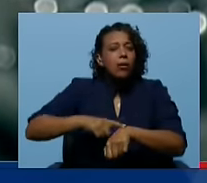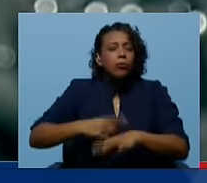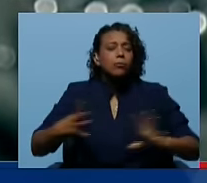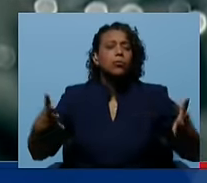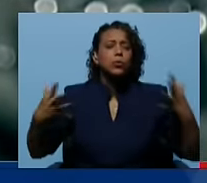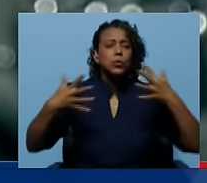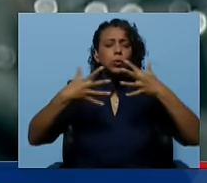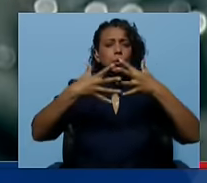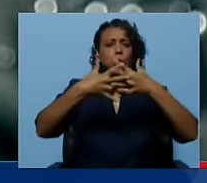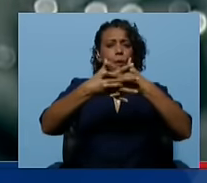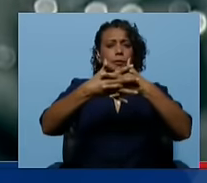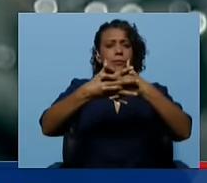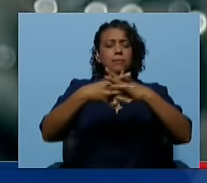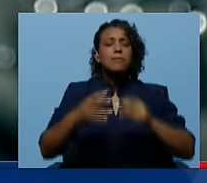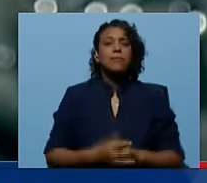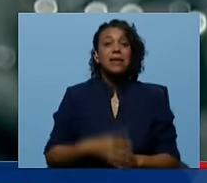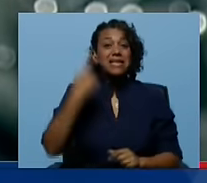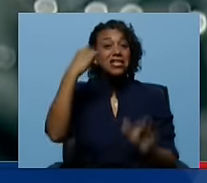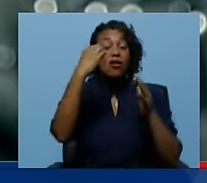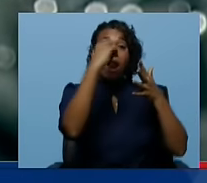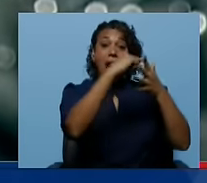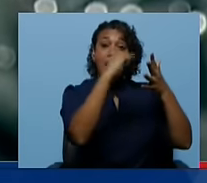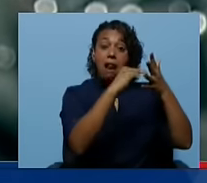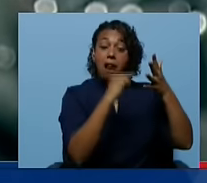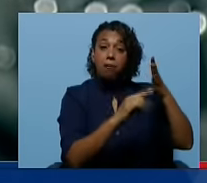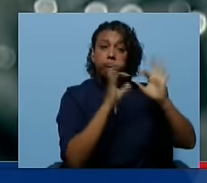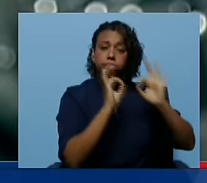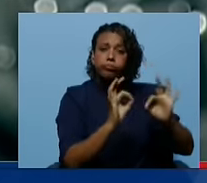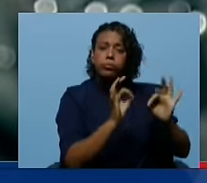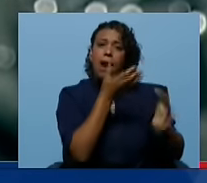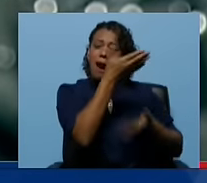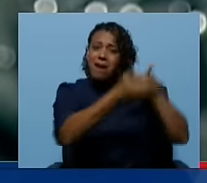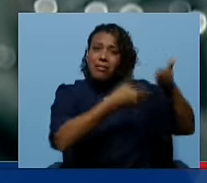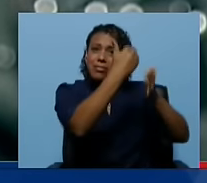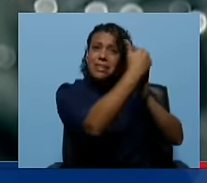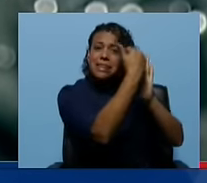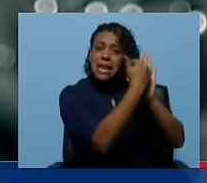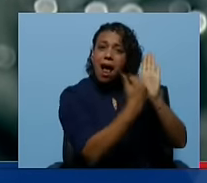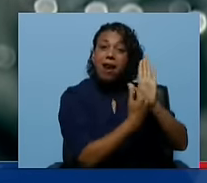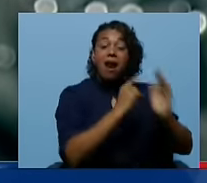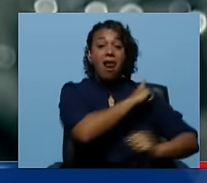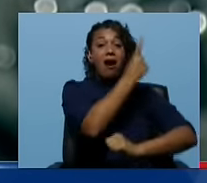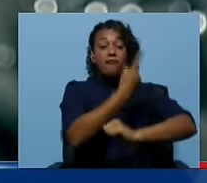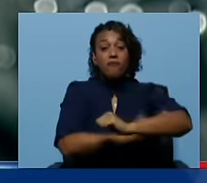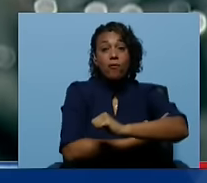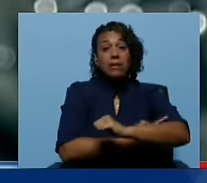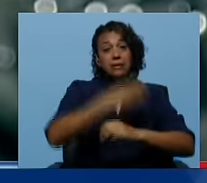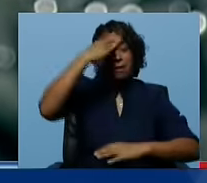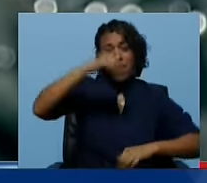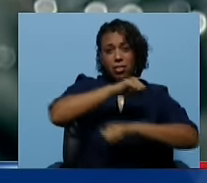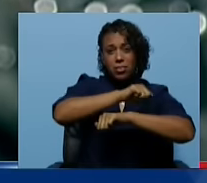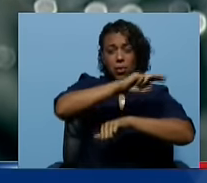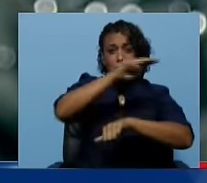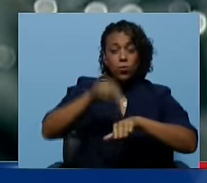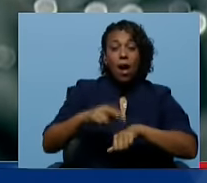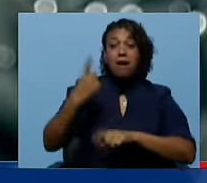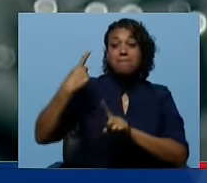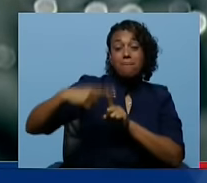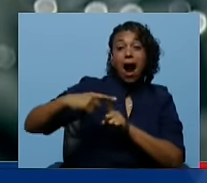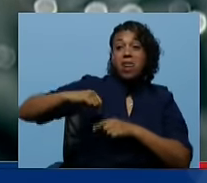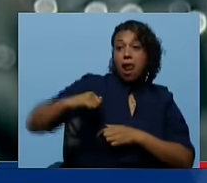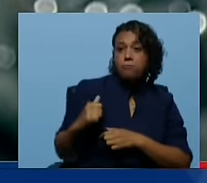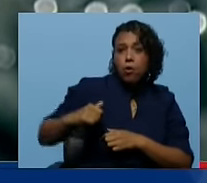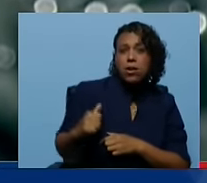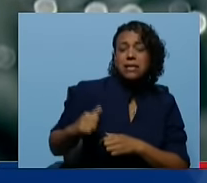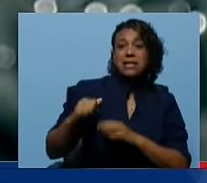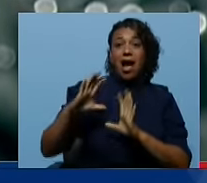fusionados. Y siguiendo estos lineamientos, la Fuerza Armada y la Policía Nacional Bolivariana y el resto de los organismos de